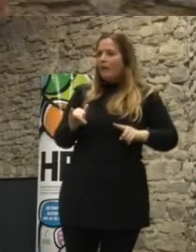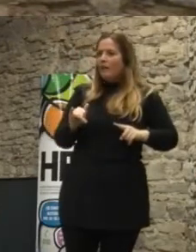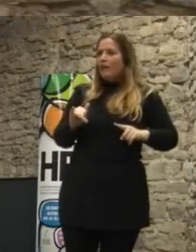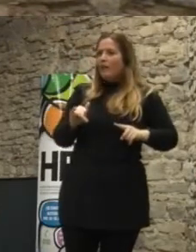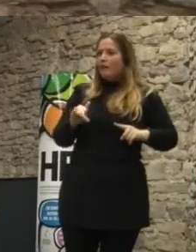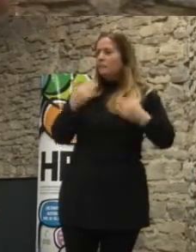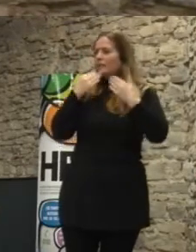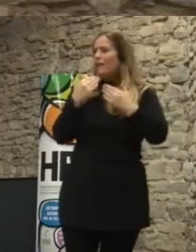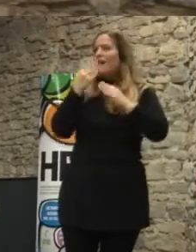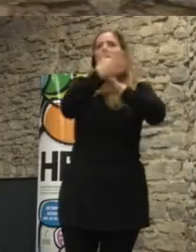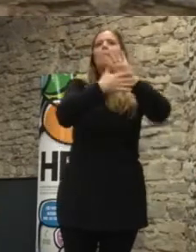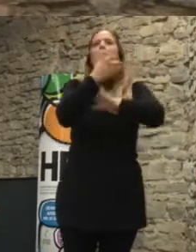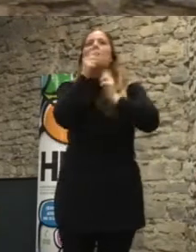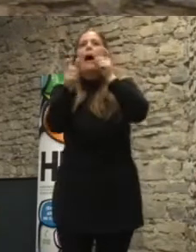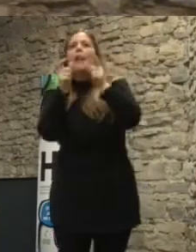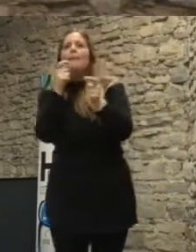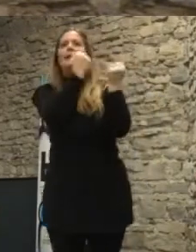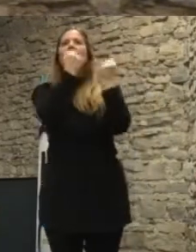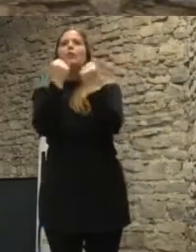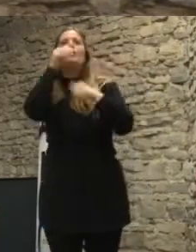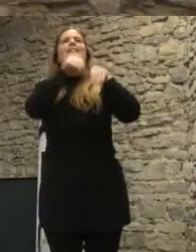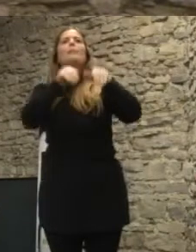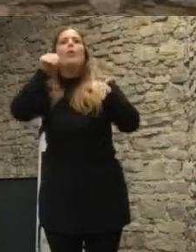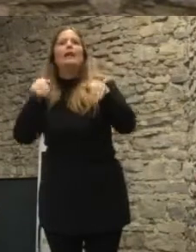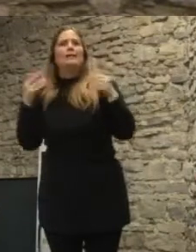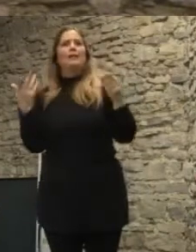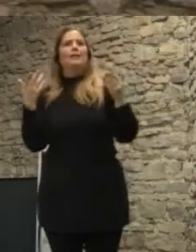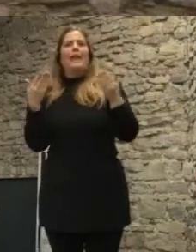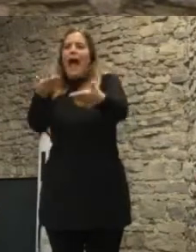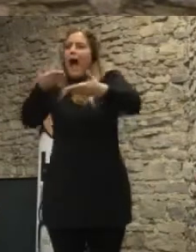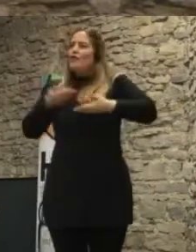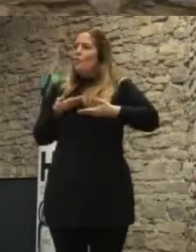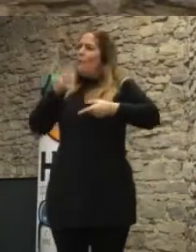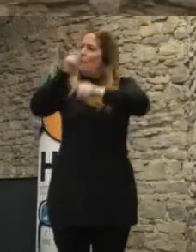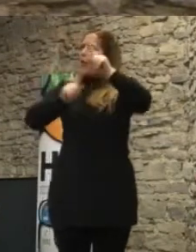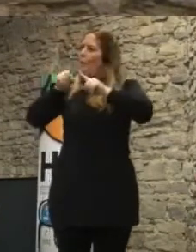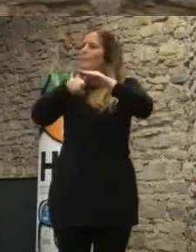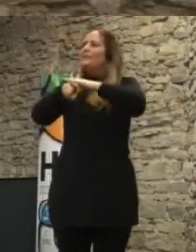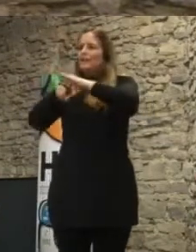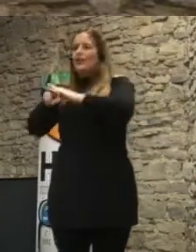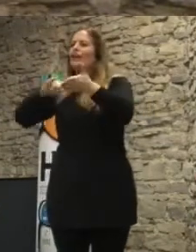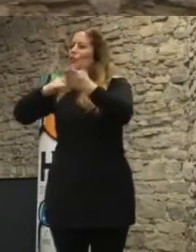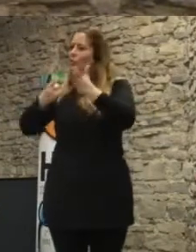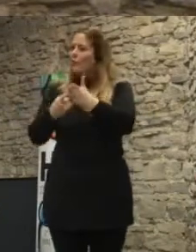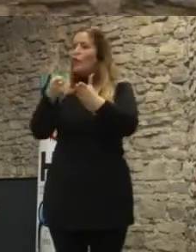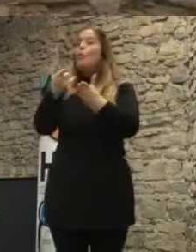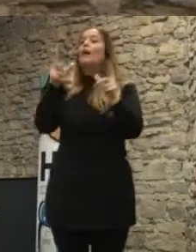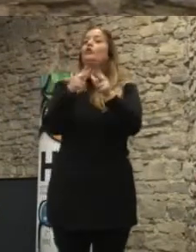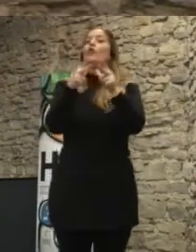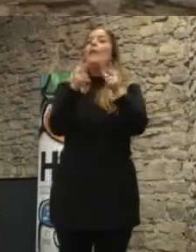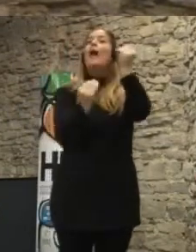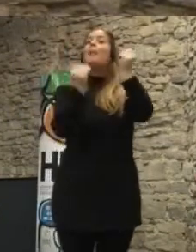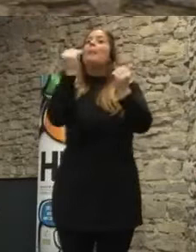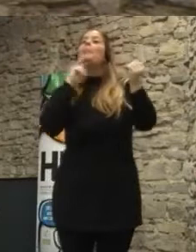la palabra, de instituciones democráticas que nos ayuden a gestionar el conflicto, ¿no? Una sociedad más diversa, una sociedad